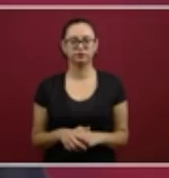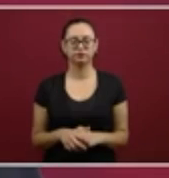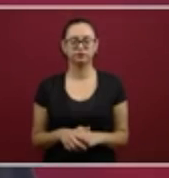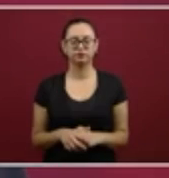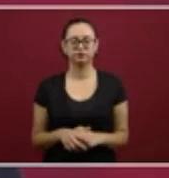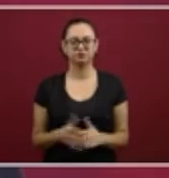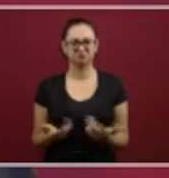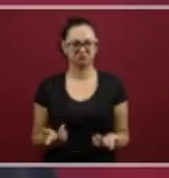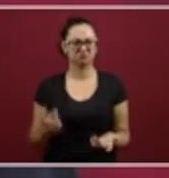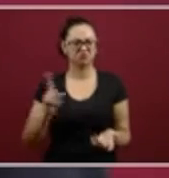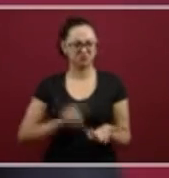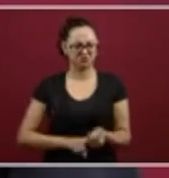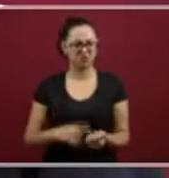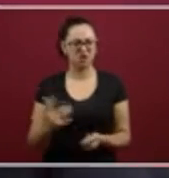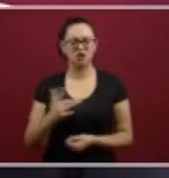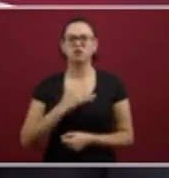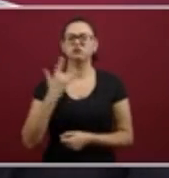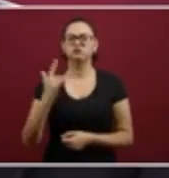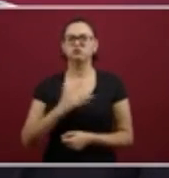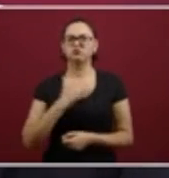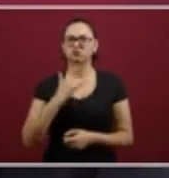convicción, con la idea